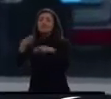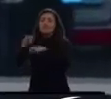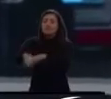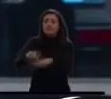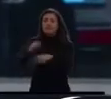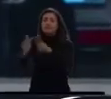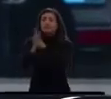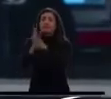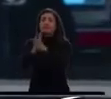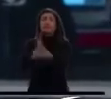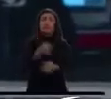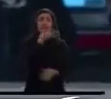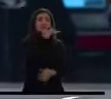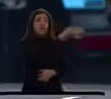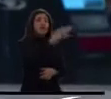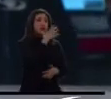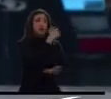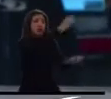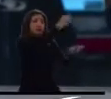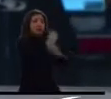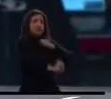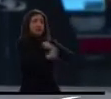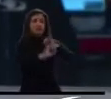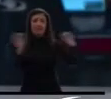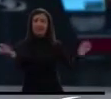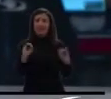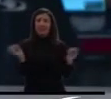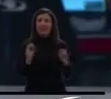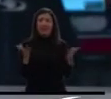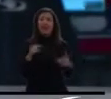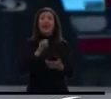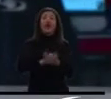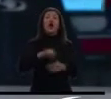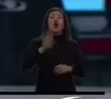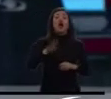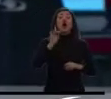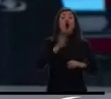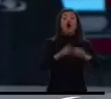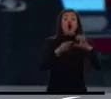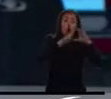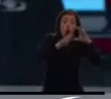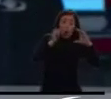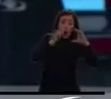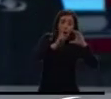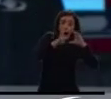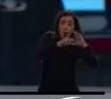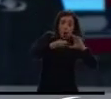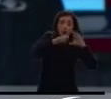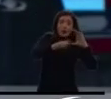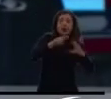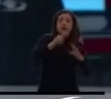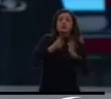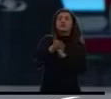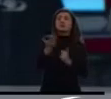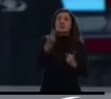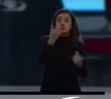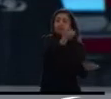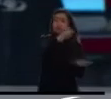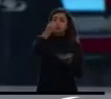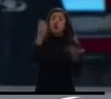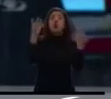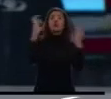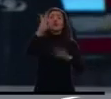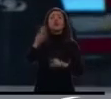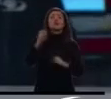no les están llegando a sus manos. Al respecto, la Contraloría emitió una alerta en la que señala que el 90% de todos estos dineros están